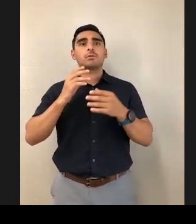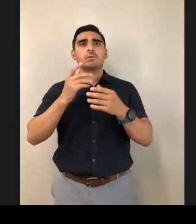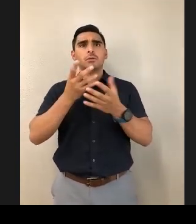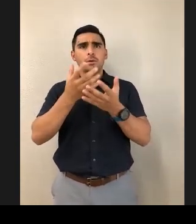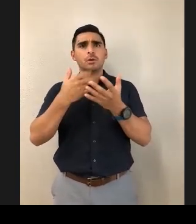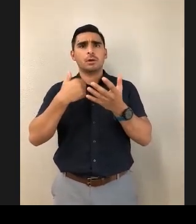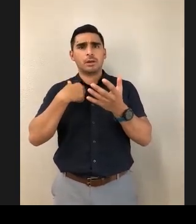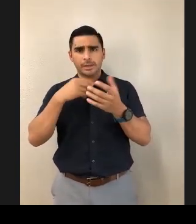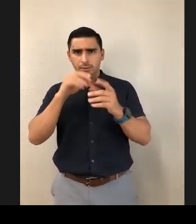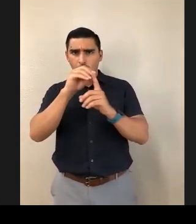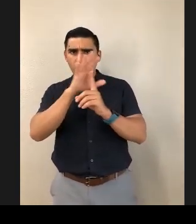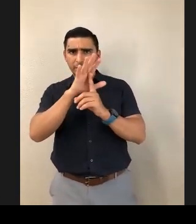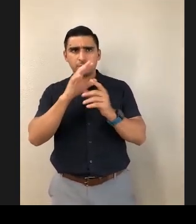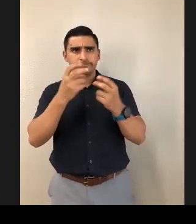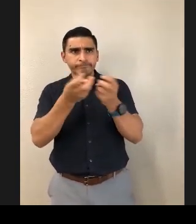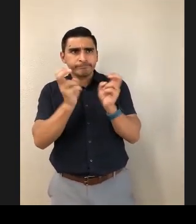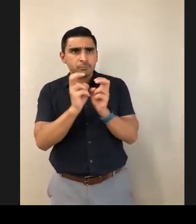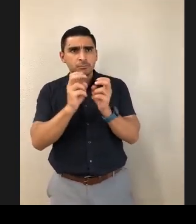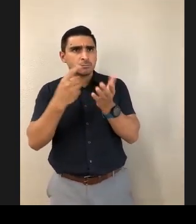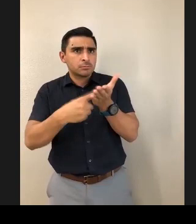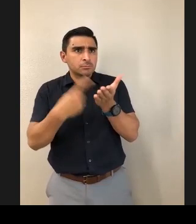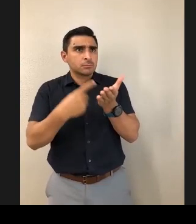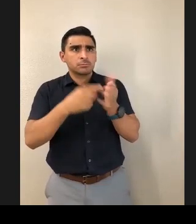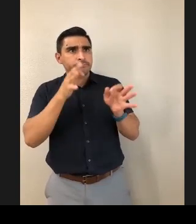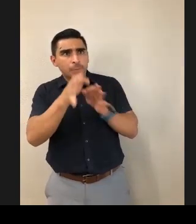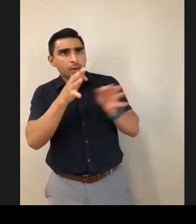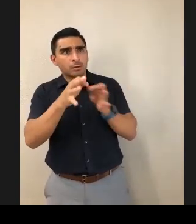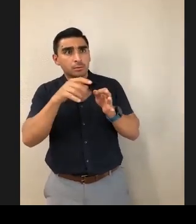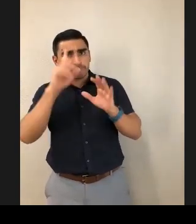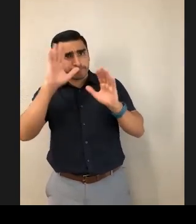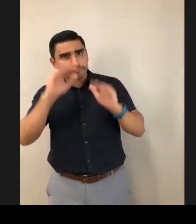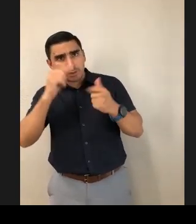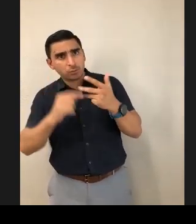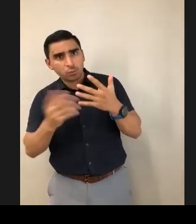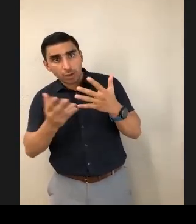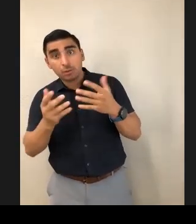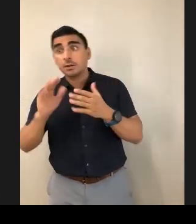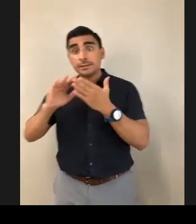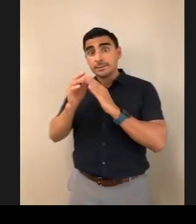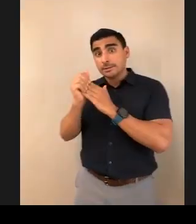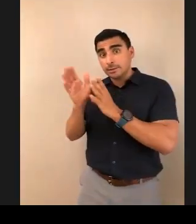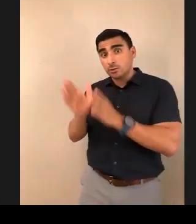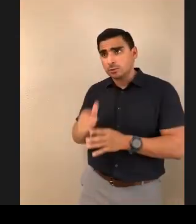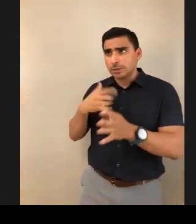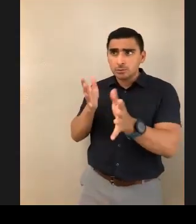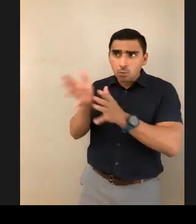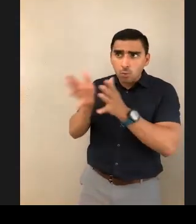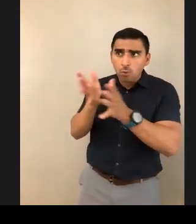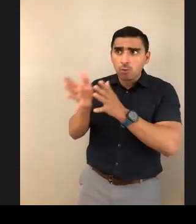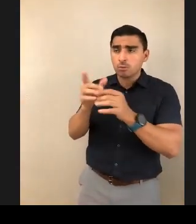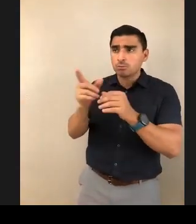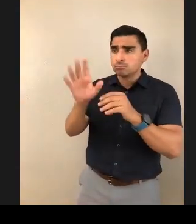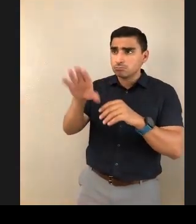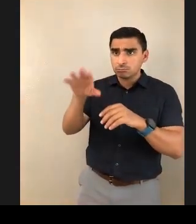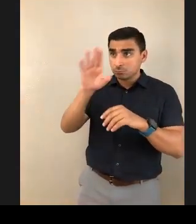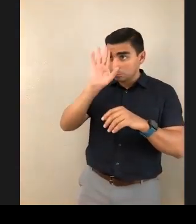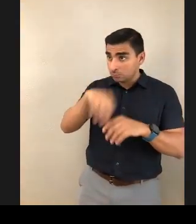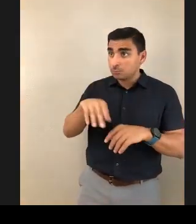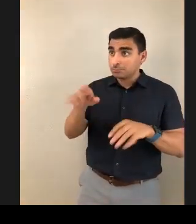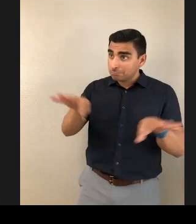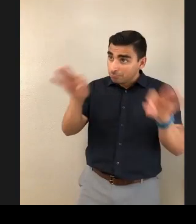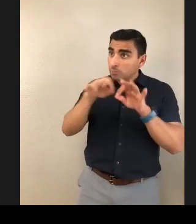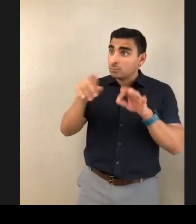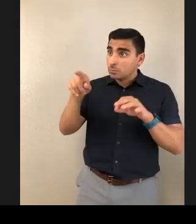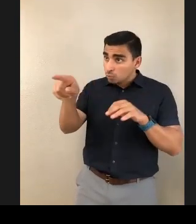tienen que llevar una orientación, explicar las expectativas. He hablado con los líderes de la ciudad,